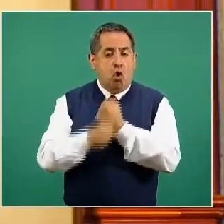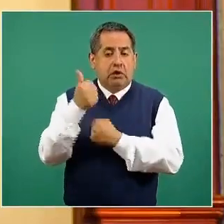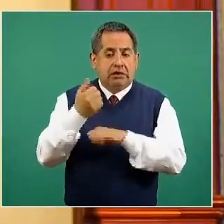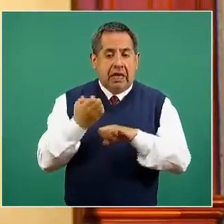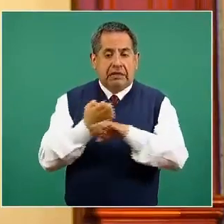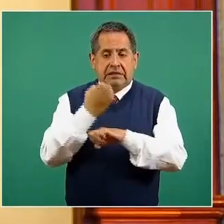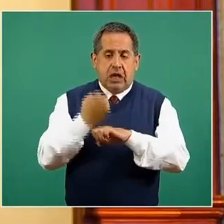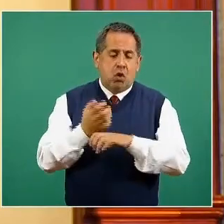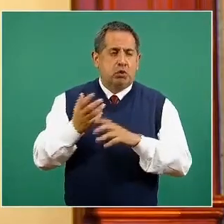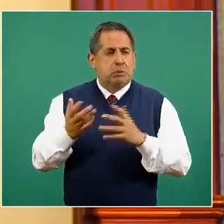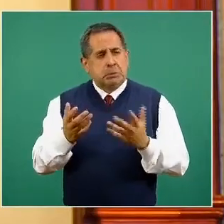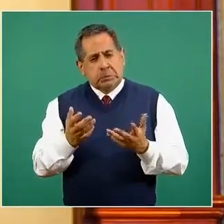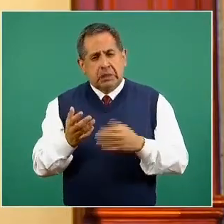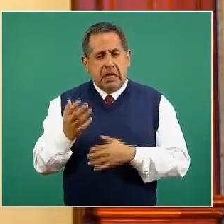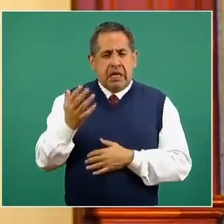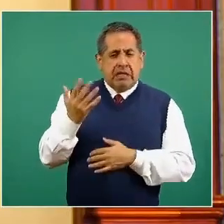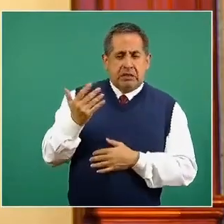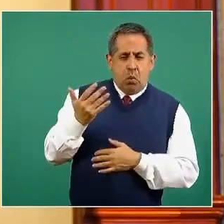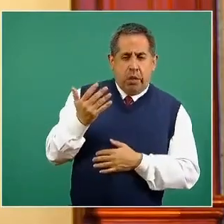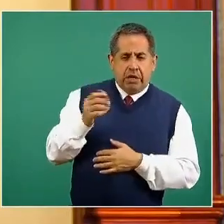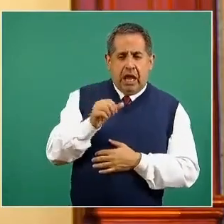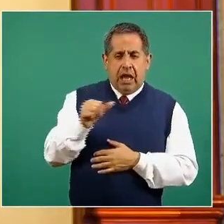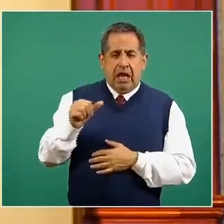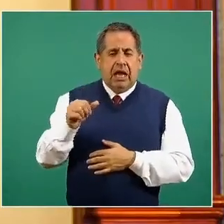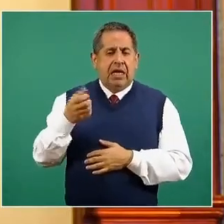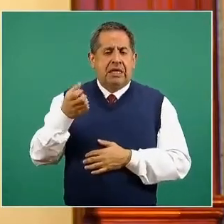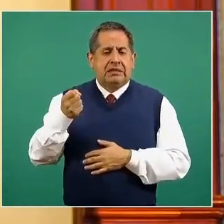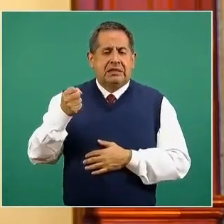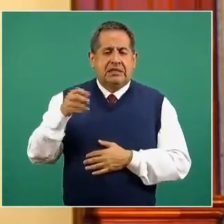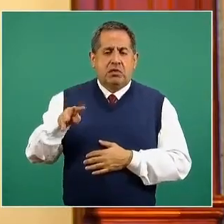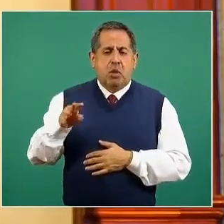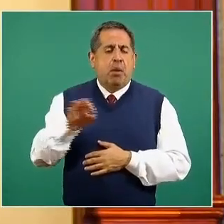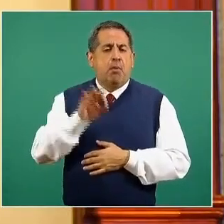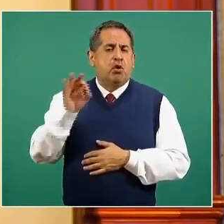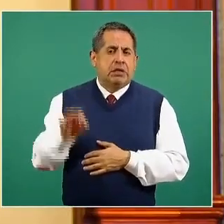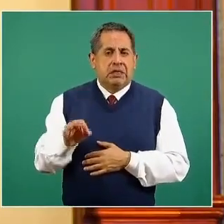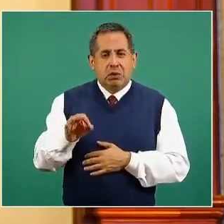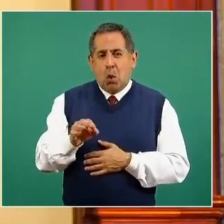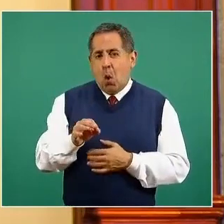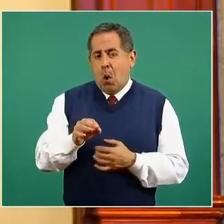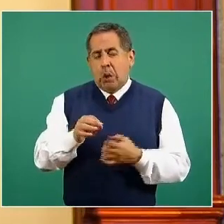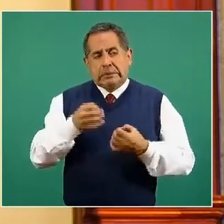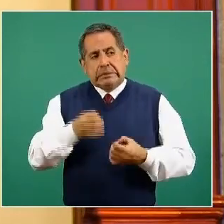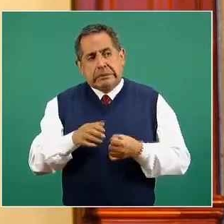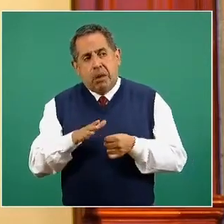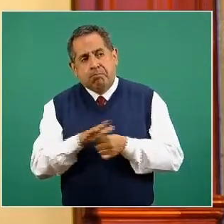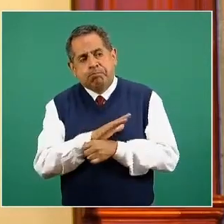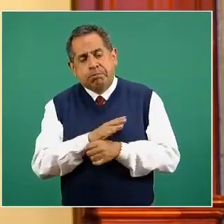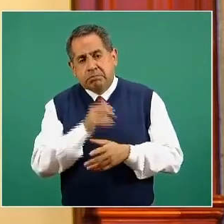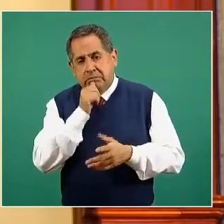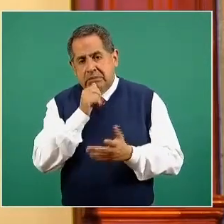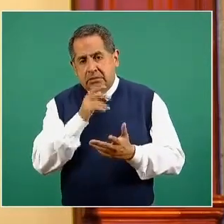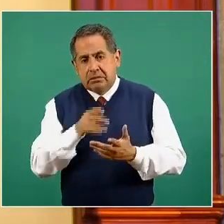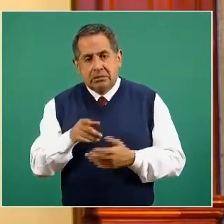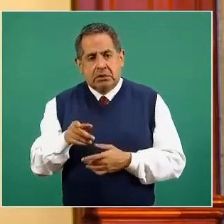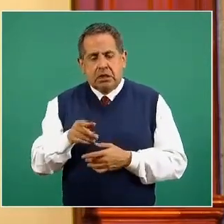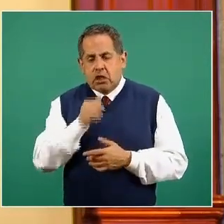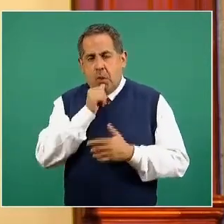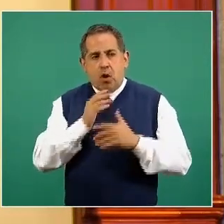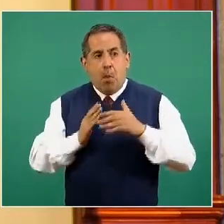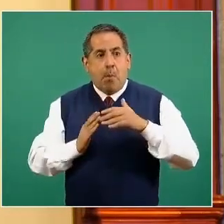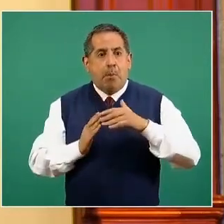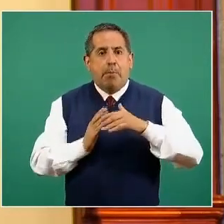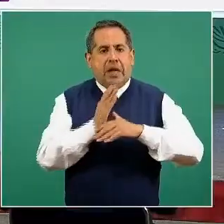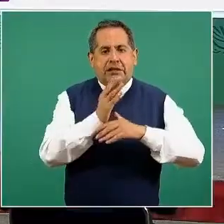están entre el 50 y el 69% de ocupación. Aquí todavía no se ha rebasado un nivel de seguridad, pero